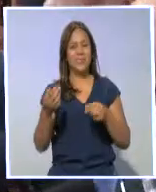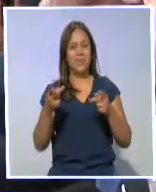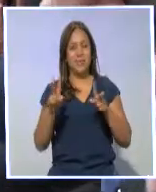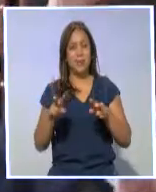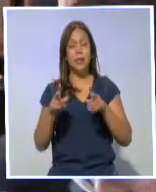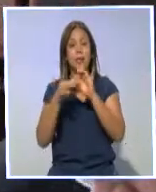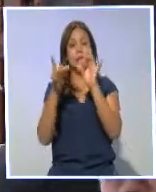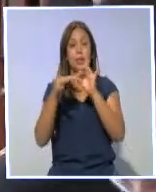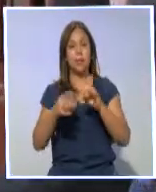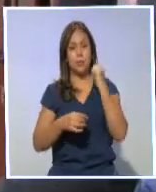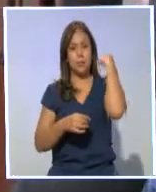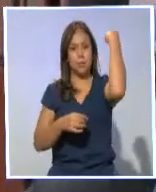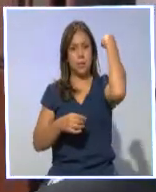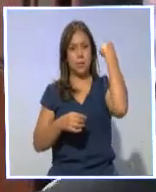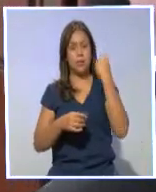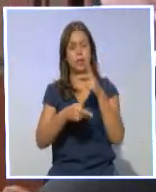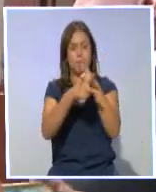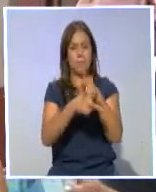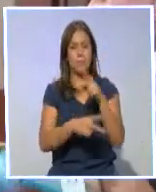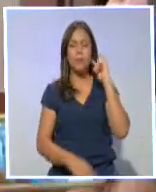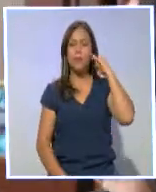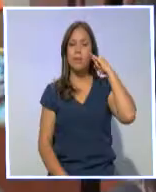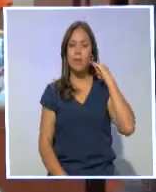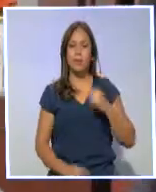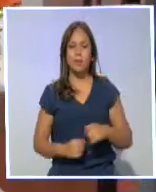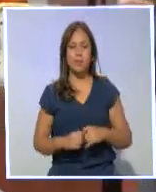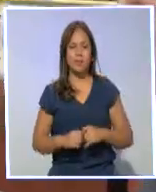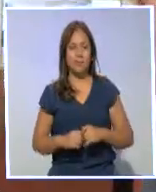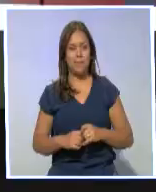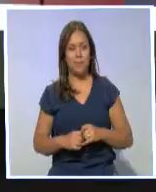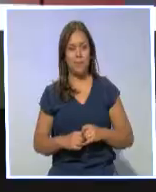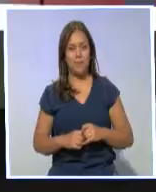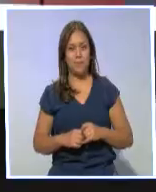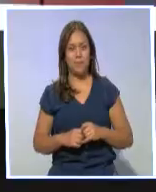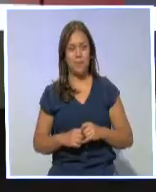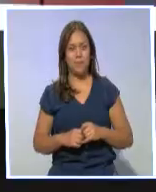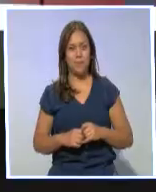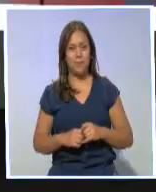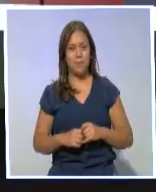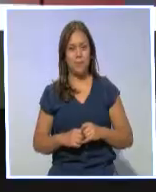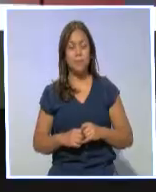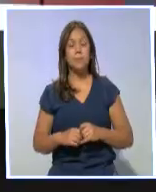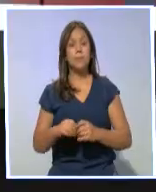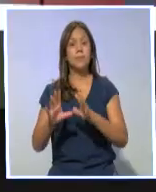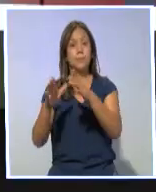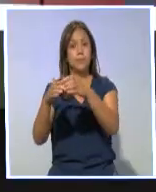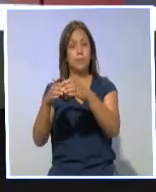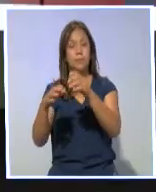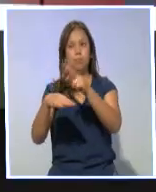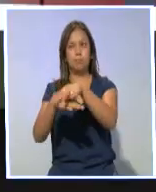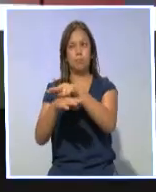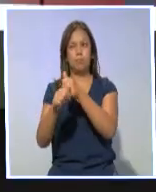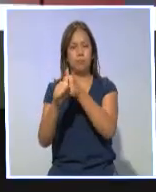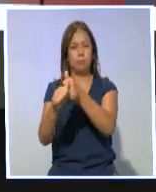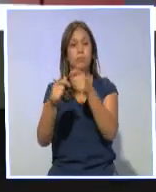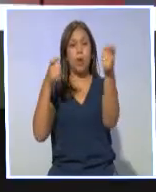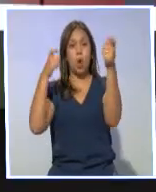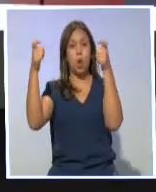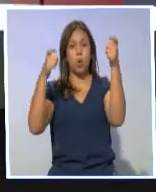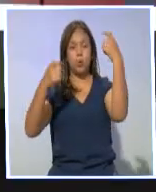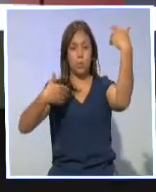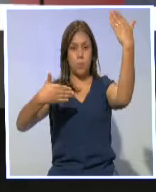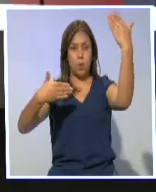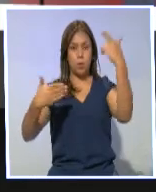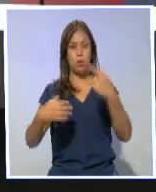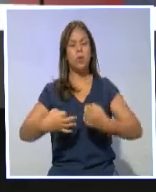documentos a favor de los derechos de las niñas. Ricardo Bravo, TVL Noticias. La Comisión de Fiscalización y Control Político,